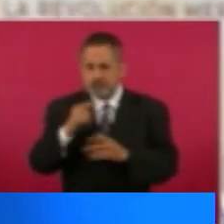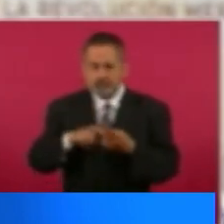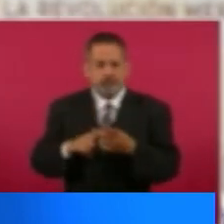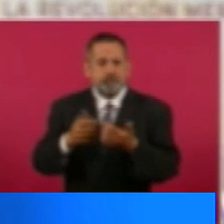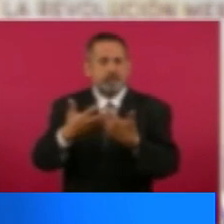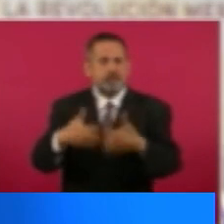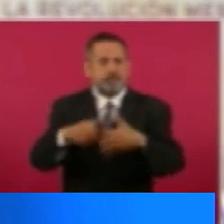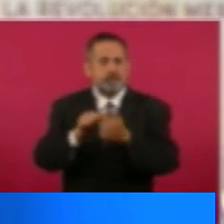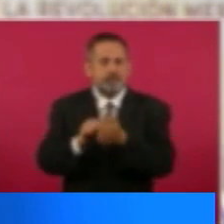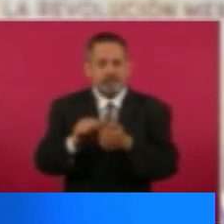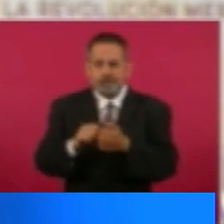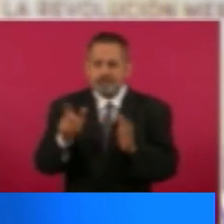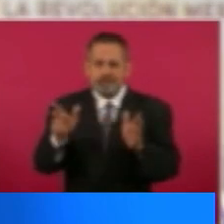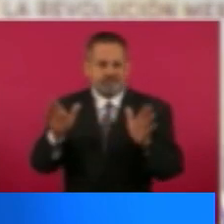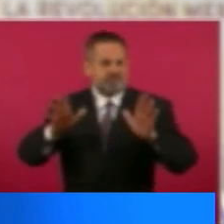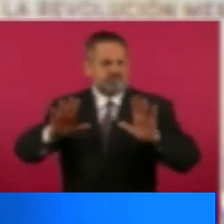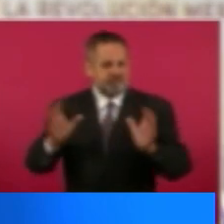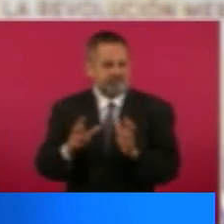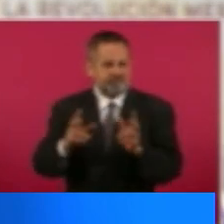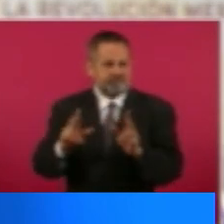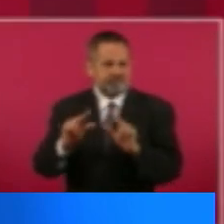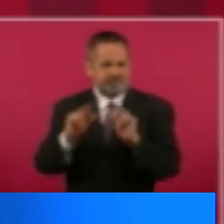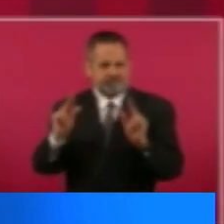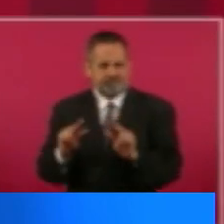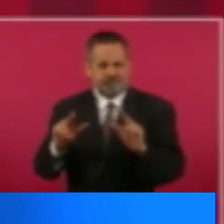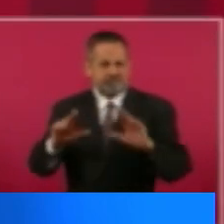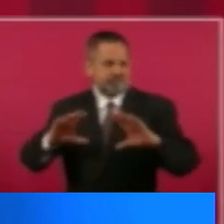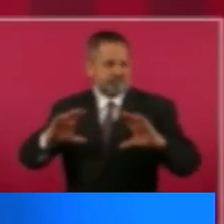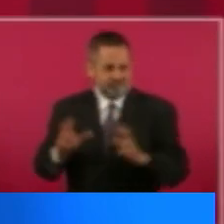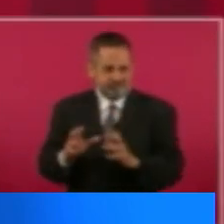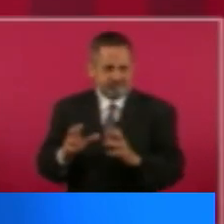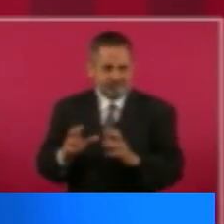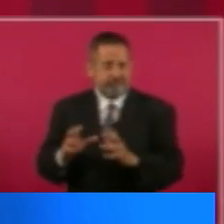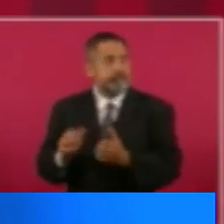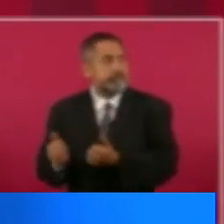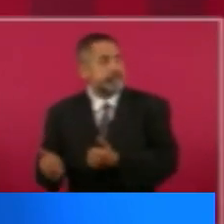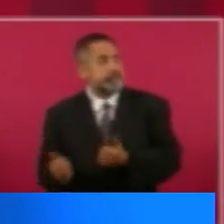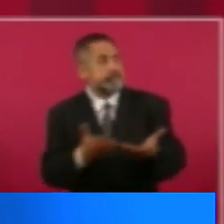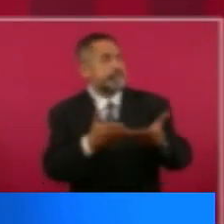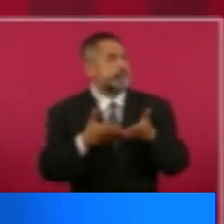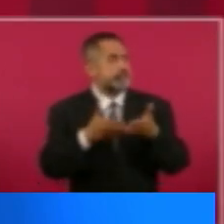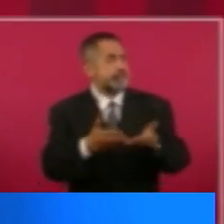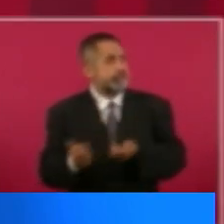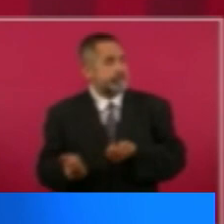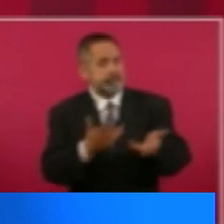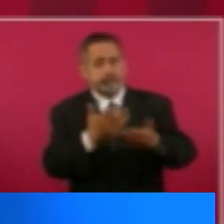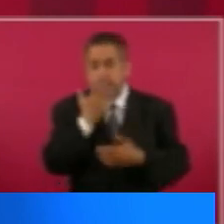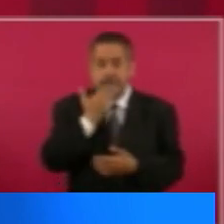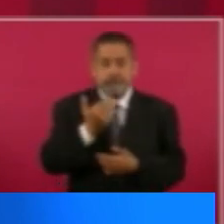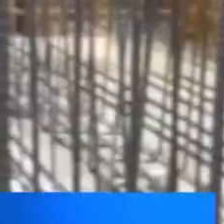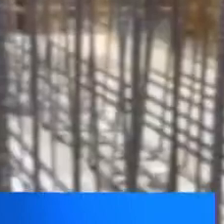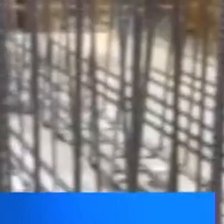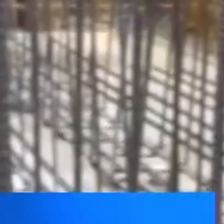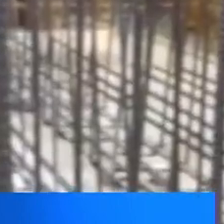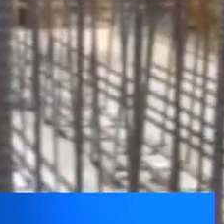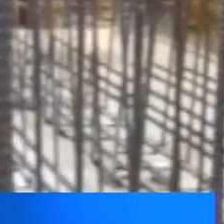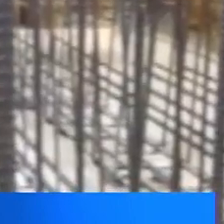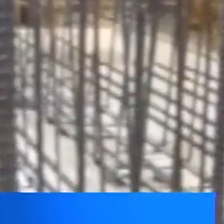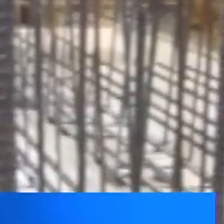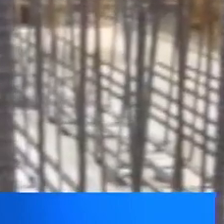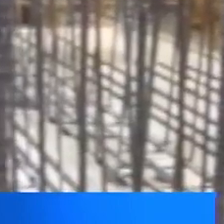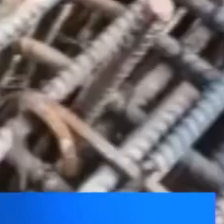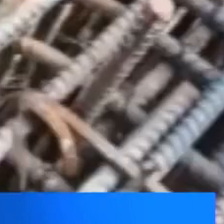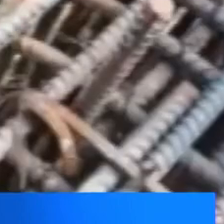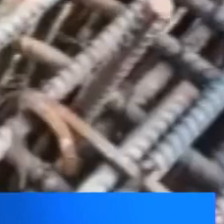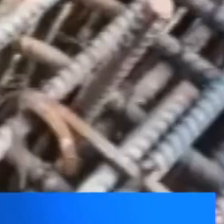presidente lópez obrador aseguró que tres ya se resolvieron a favor del gobierno y persiste en dos pero como a sus